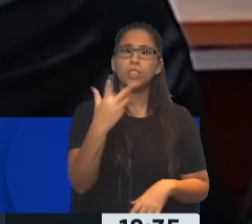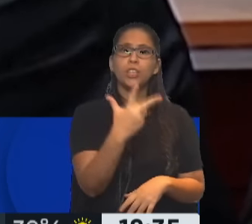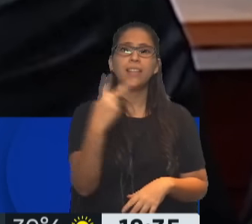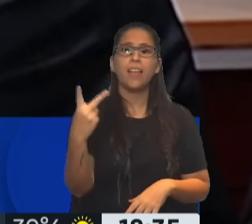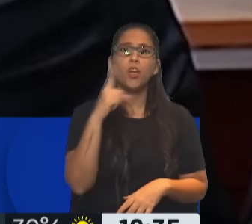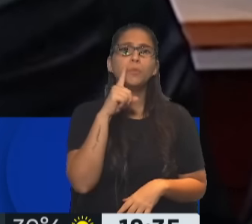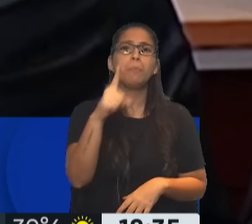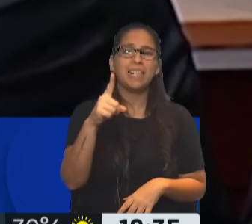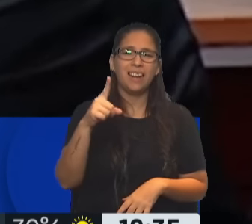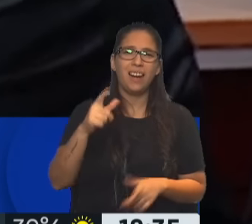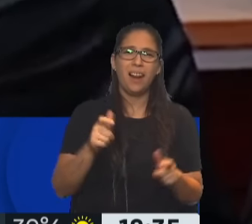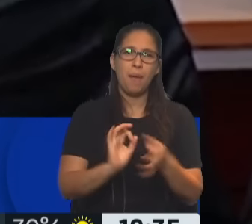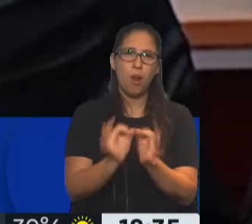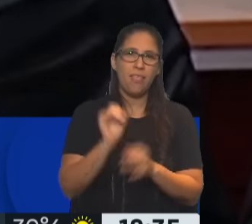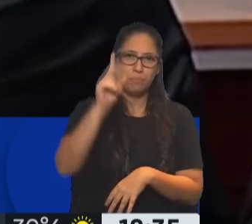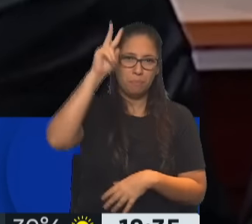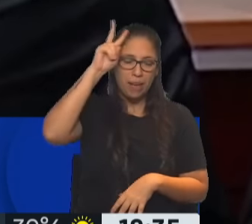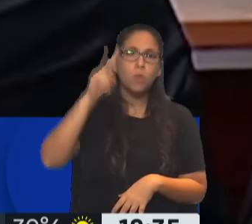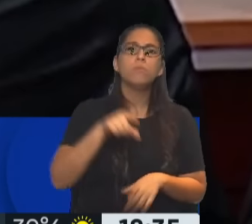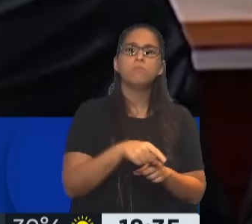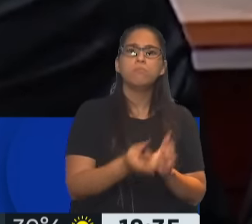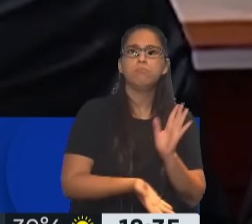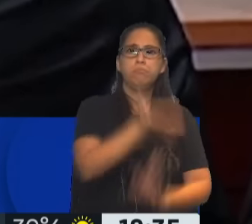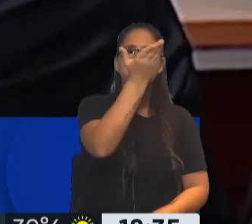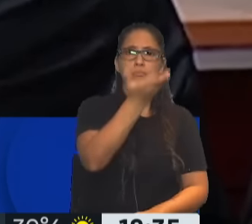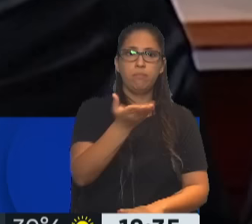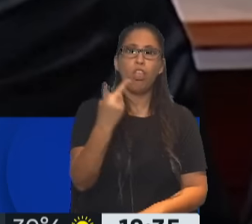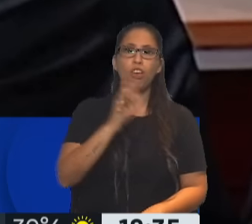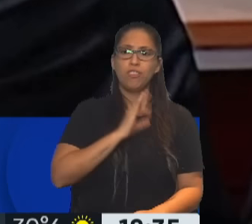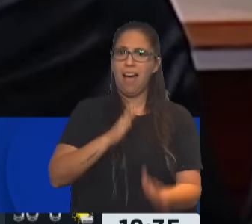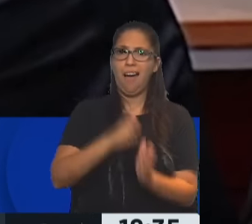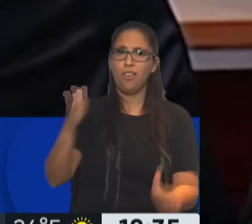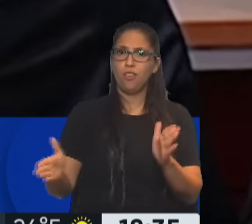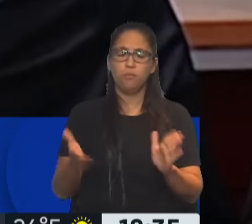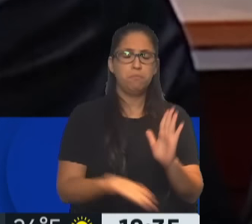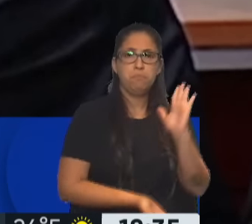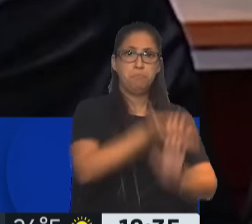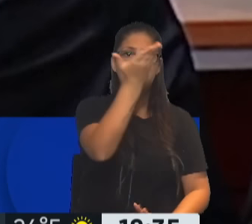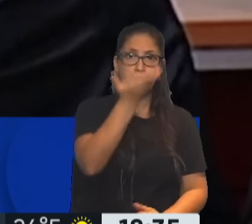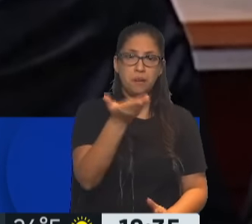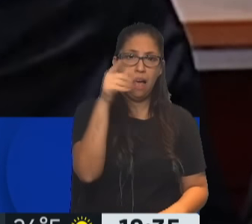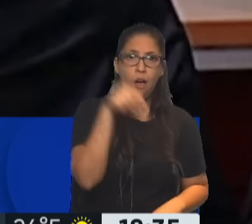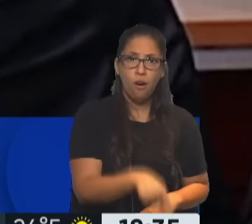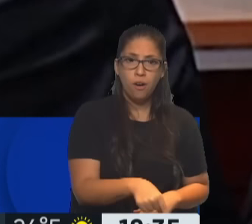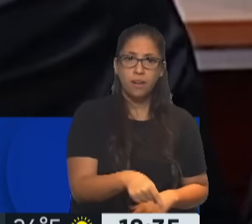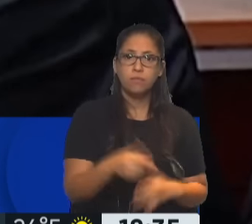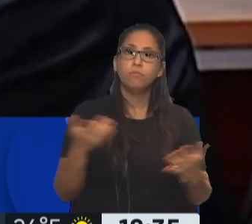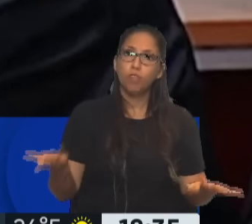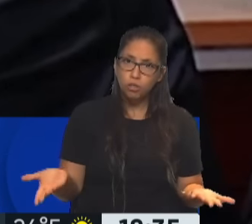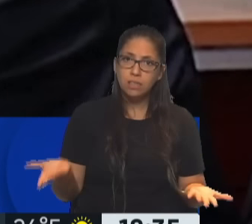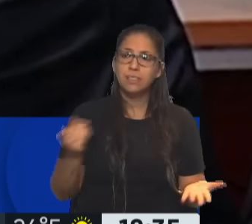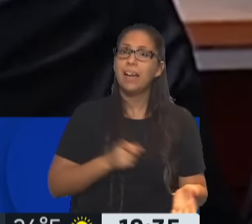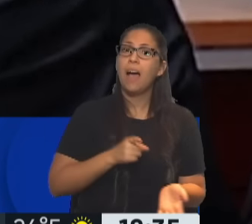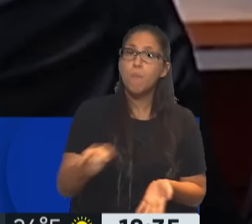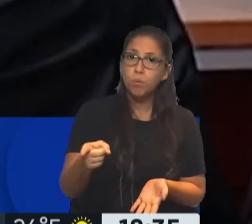432.000 soles, que habría sido un incremento en el plazo de 2 años. Asimismo, se amplió la imputación por